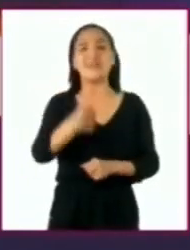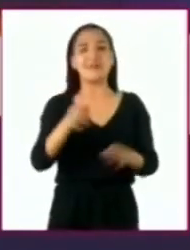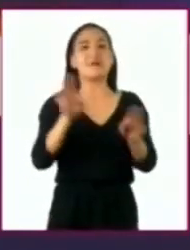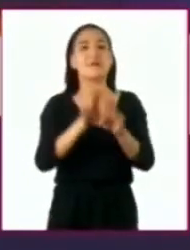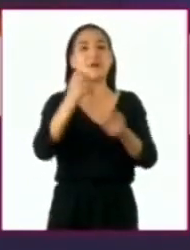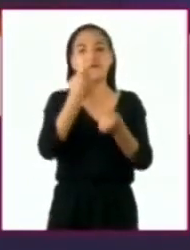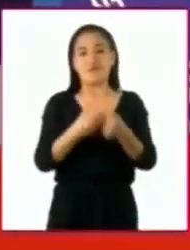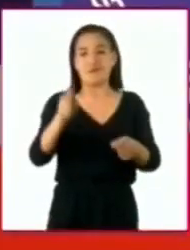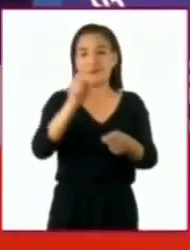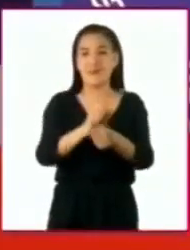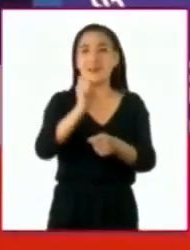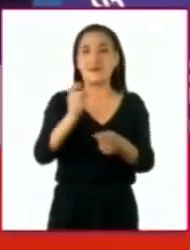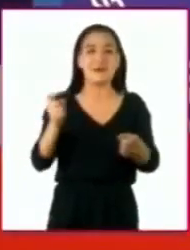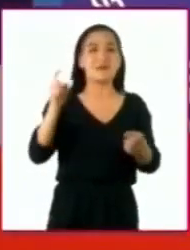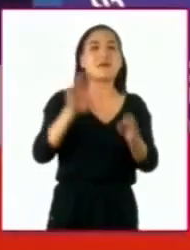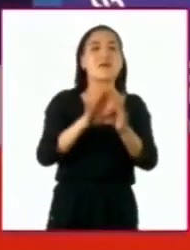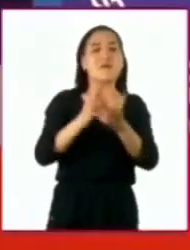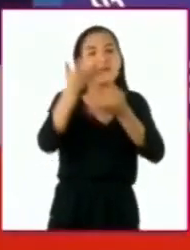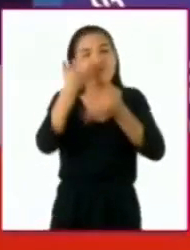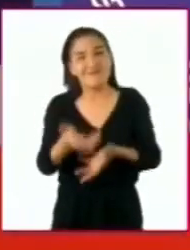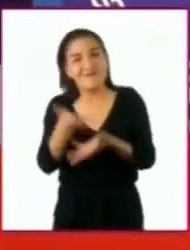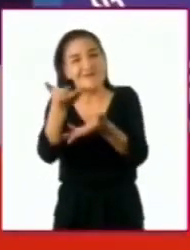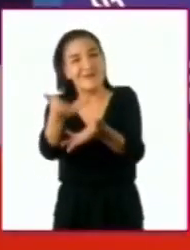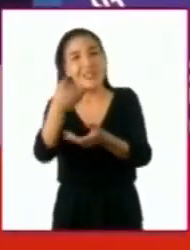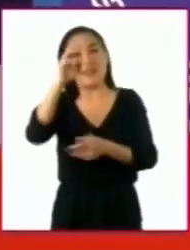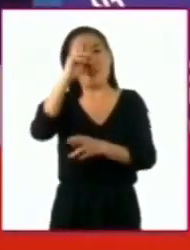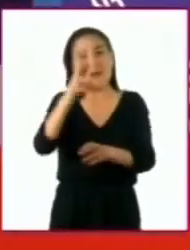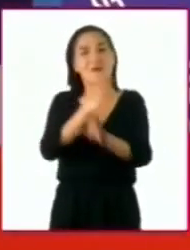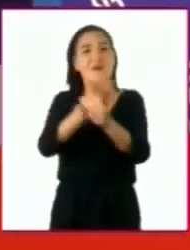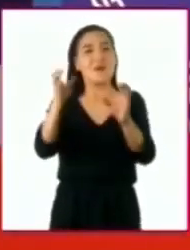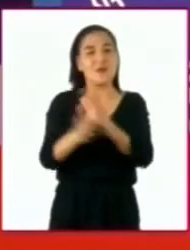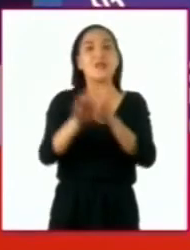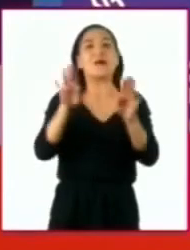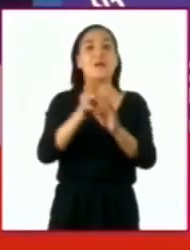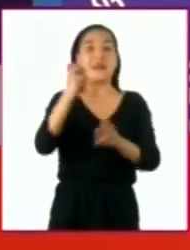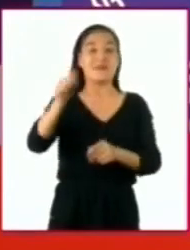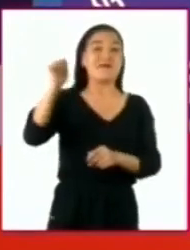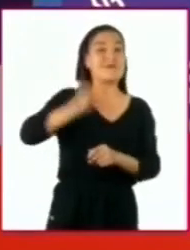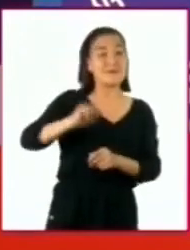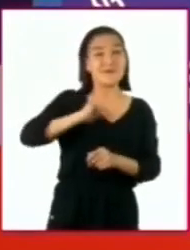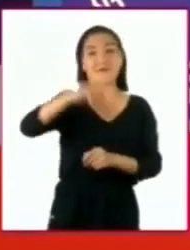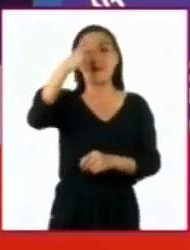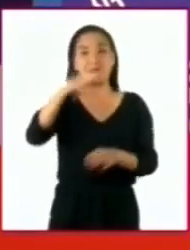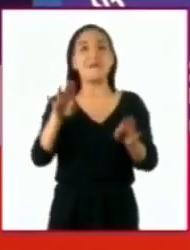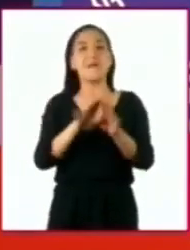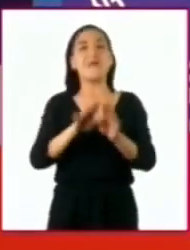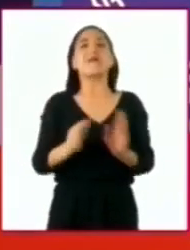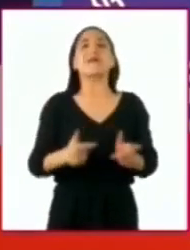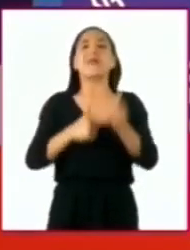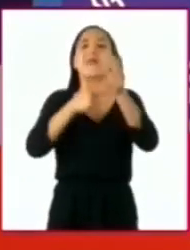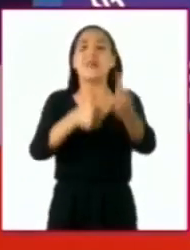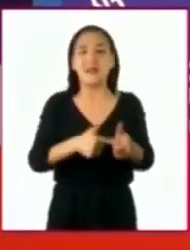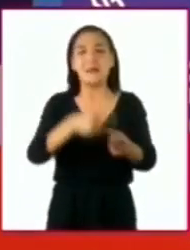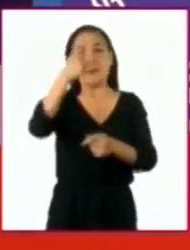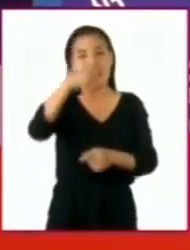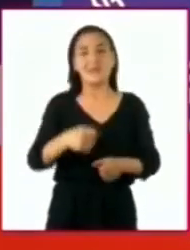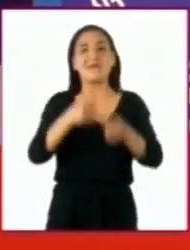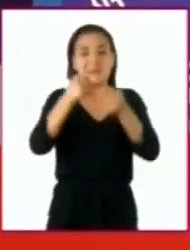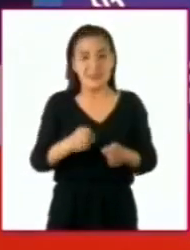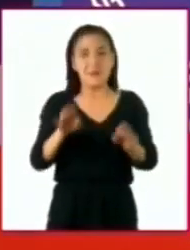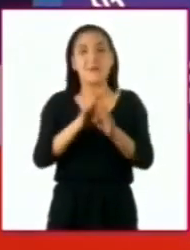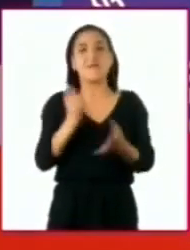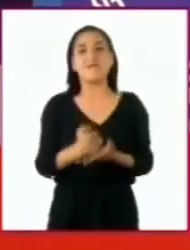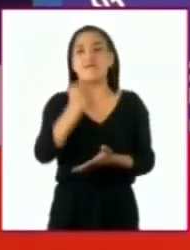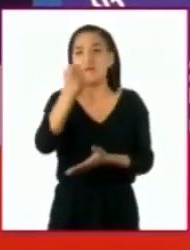sociedades tributarias. Así, el sistema de tributo del México antiguo se mantuvo para asegurar el pago y